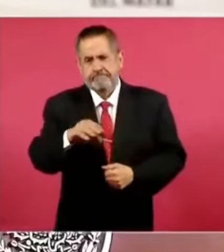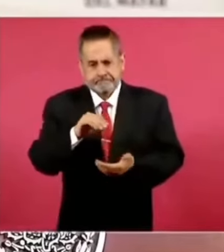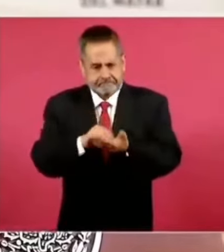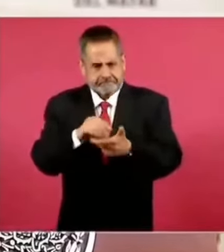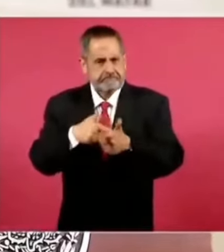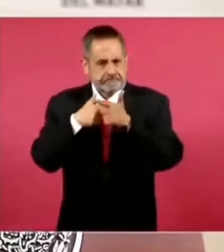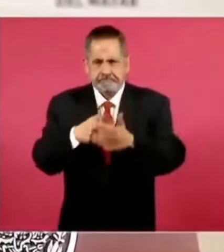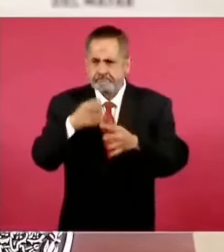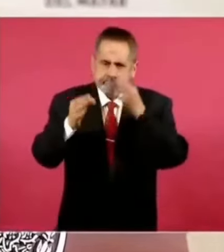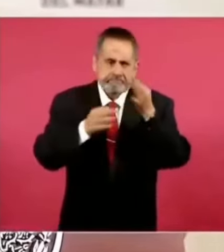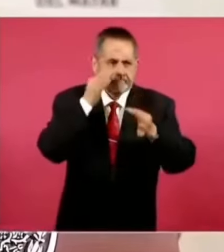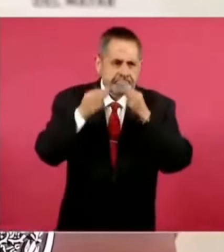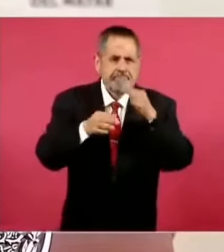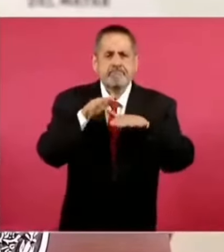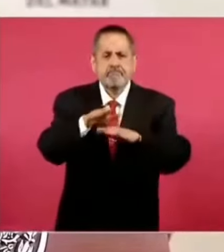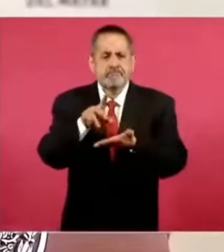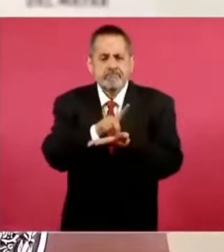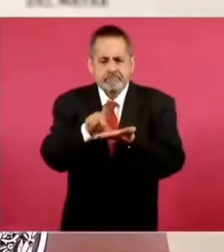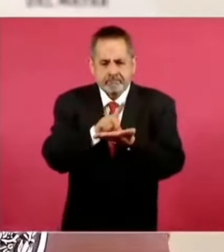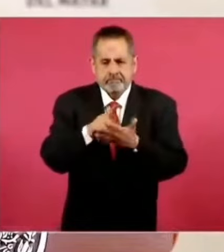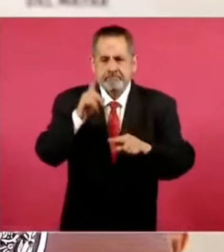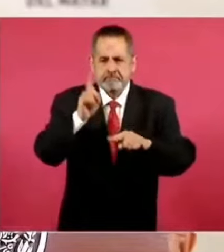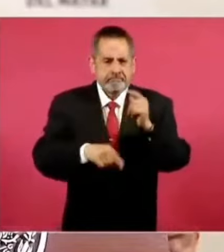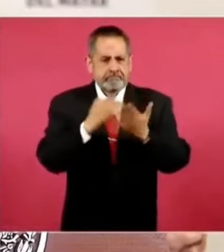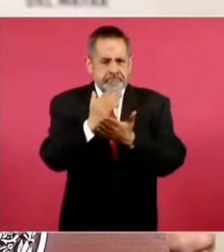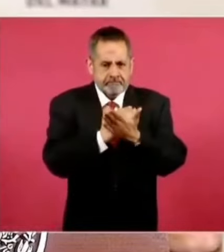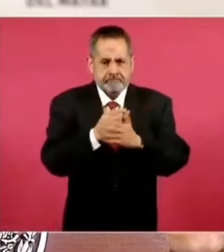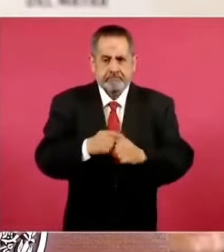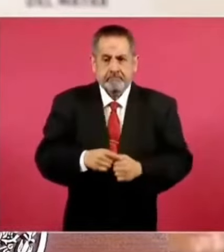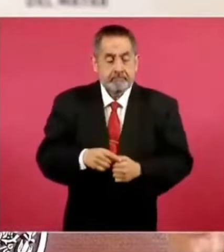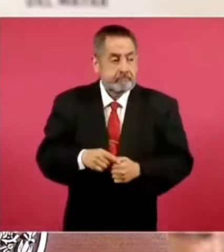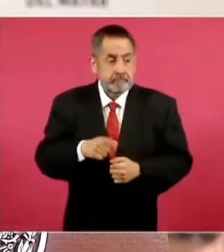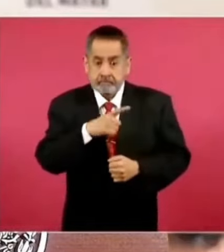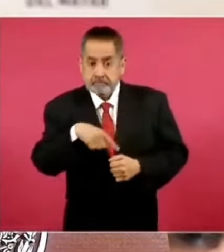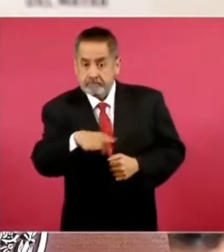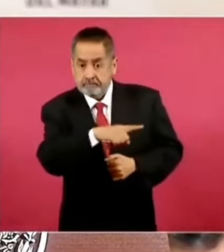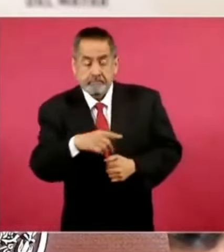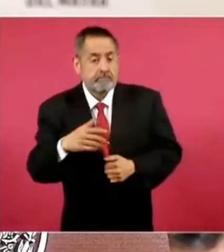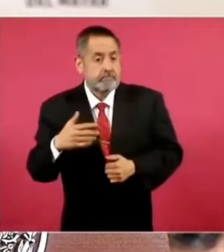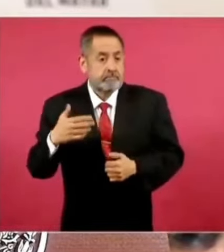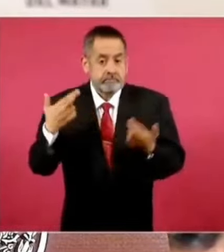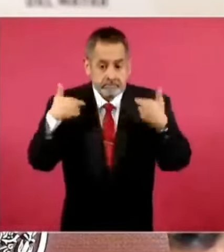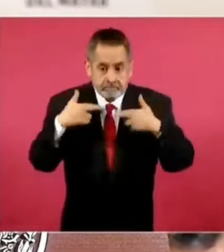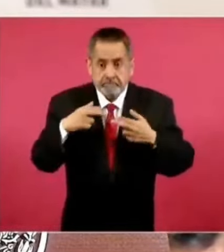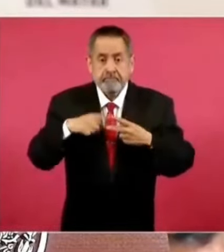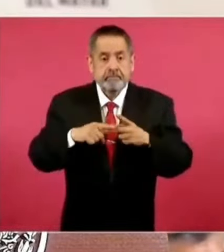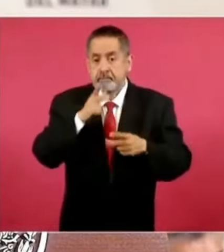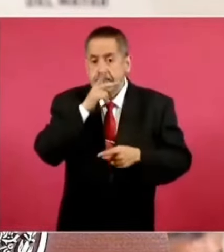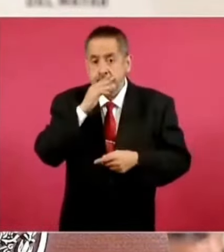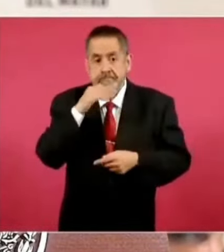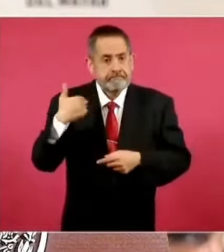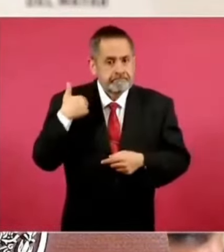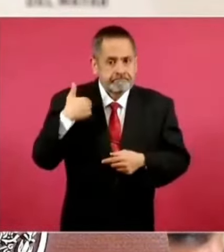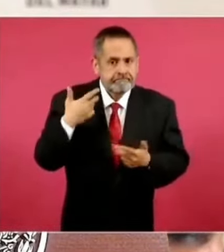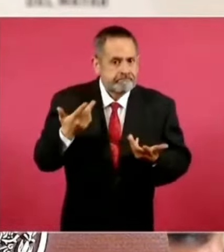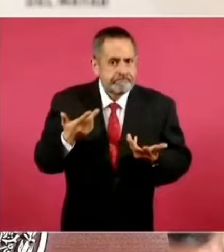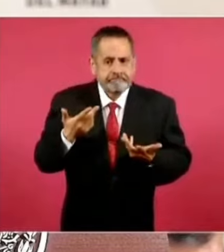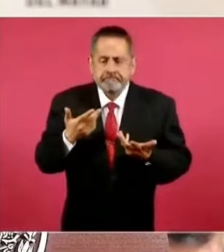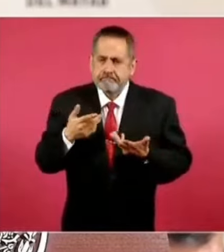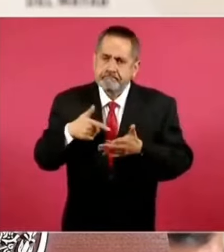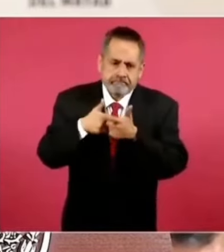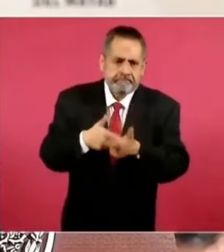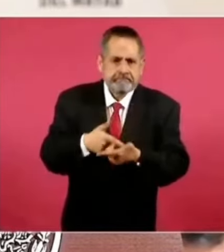permanente. Incluso nos las están pidiendo los maestros y padres de familia, que